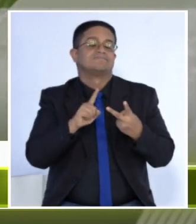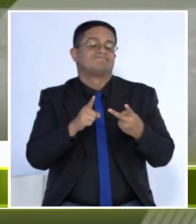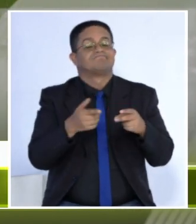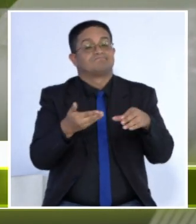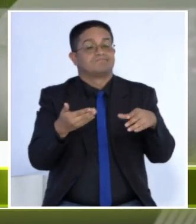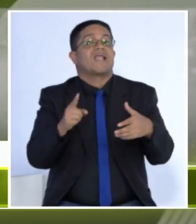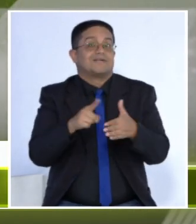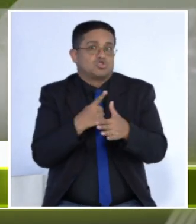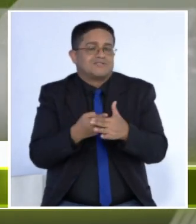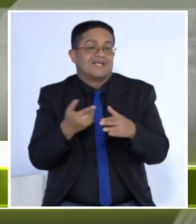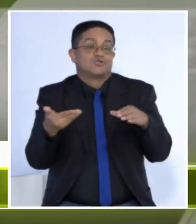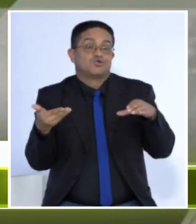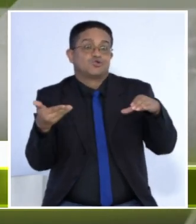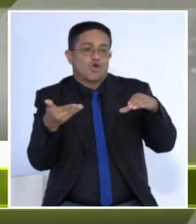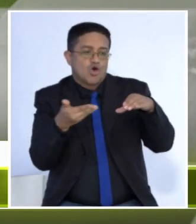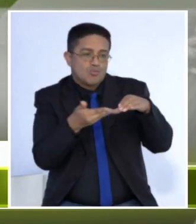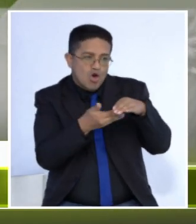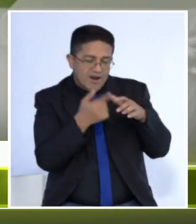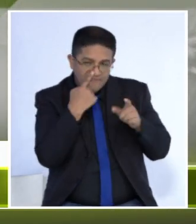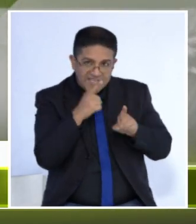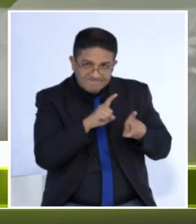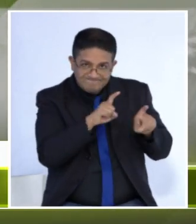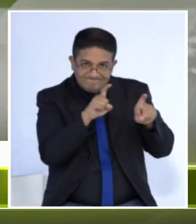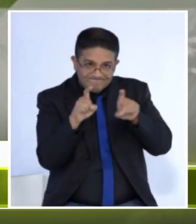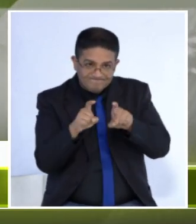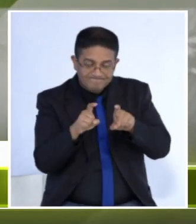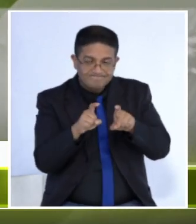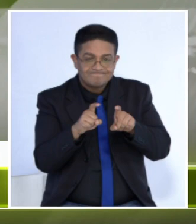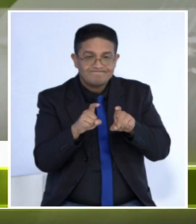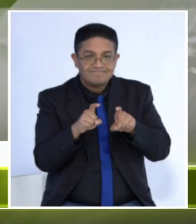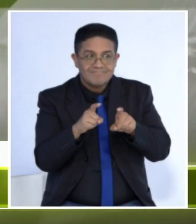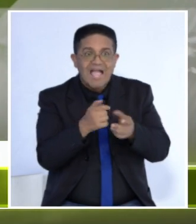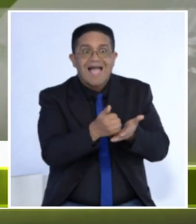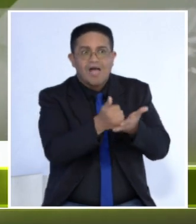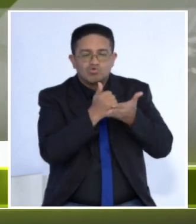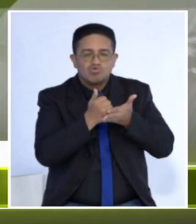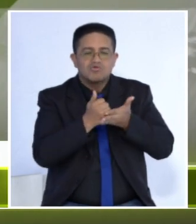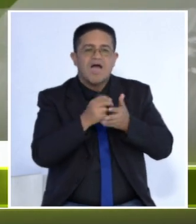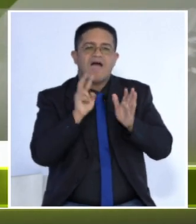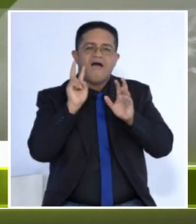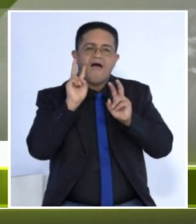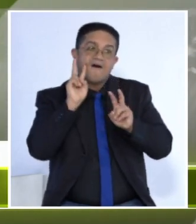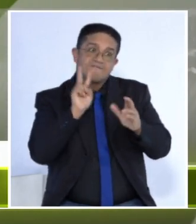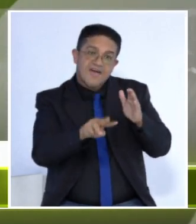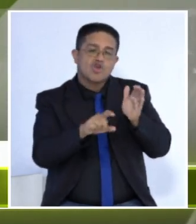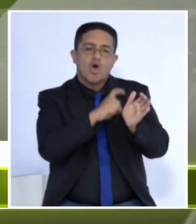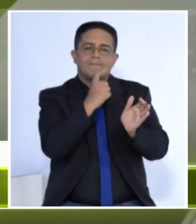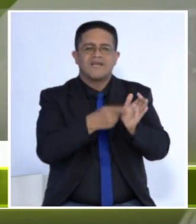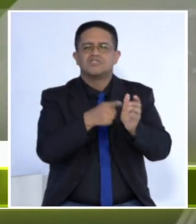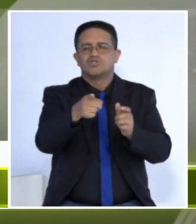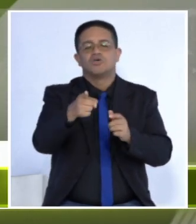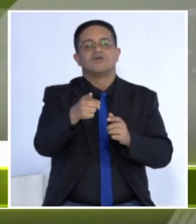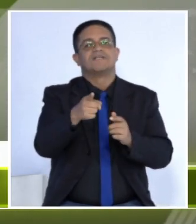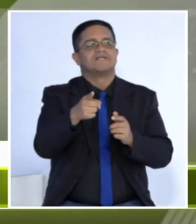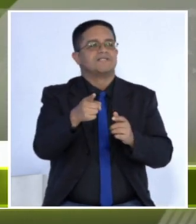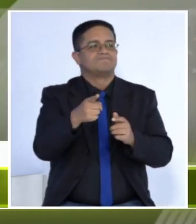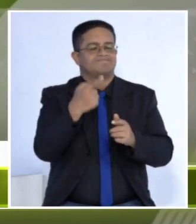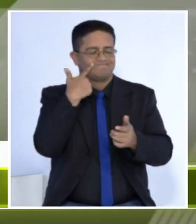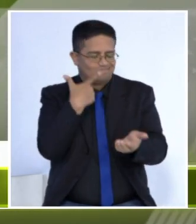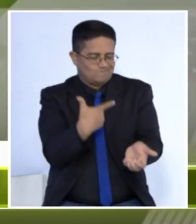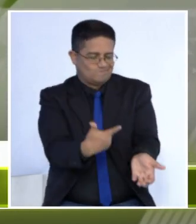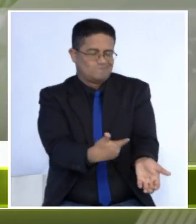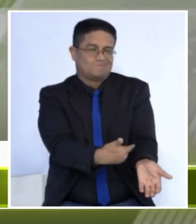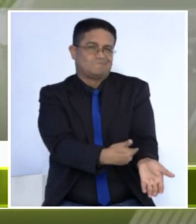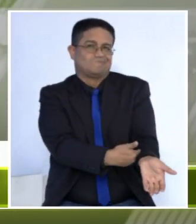no permite ver ciertas partes del cerebro que la resonancia sí. Y tiene que ser con contraste. ¿Qué significa contraste? Que le colocan en la